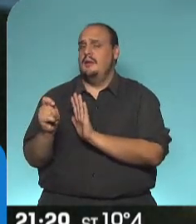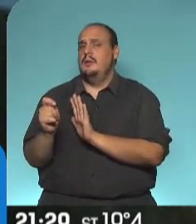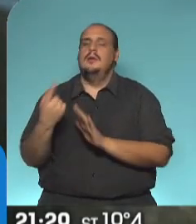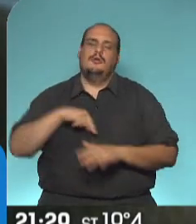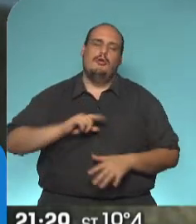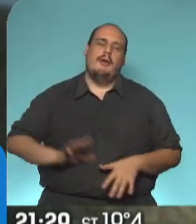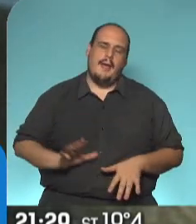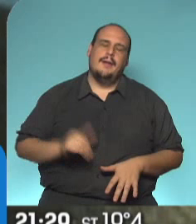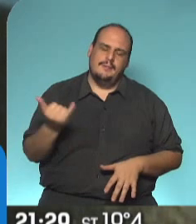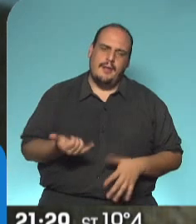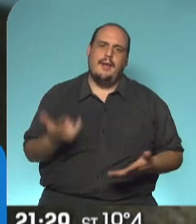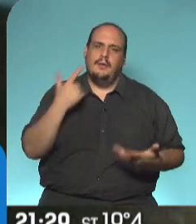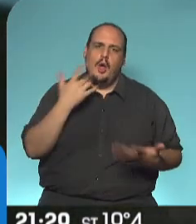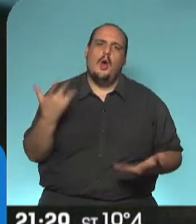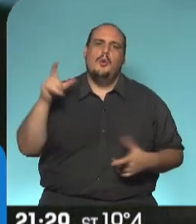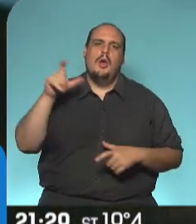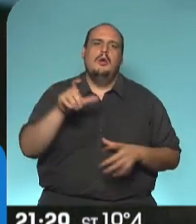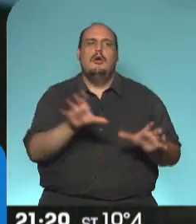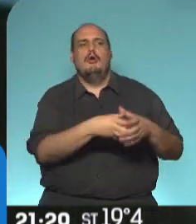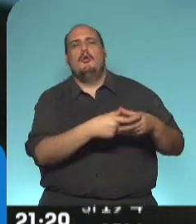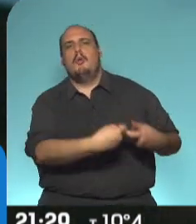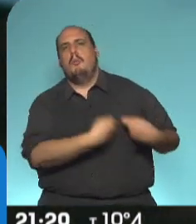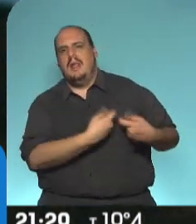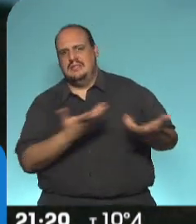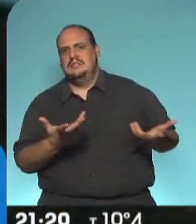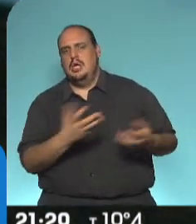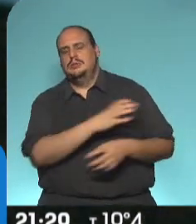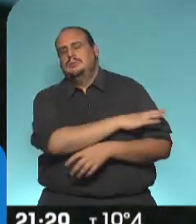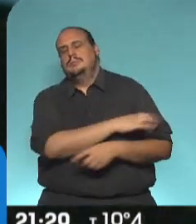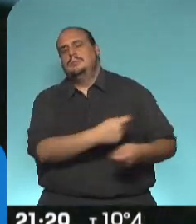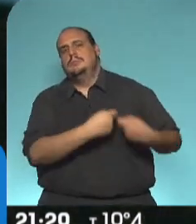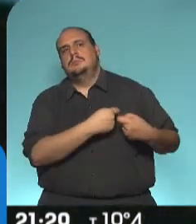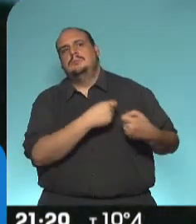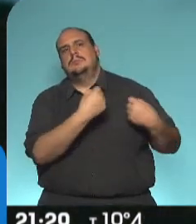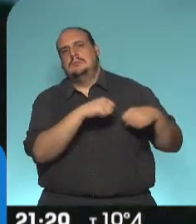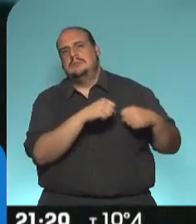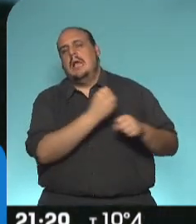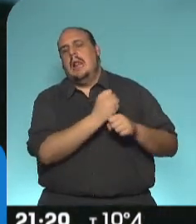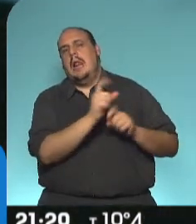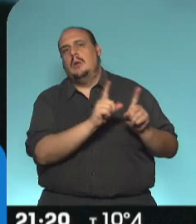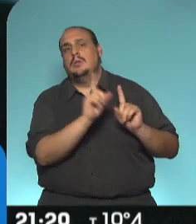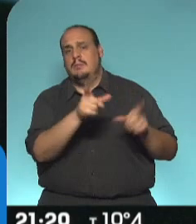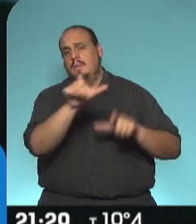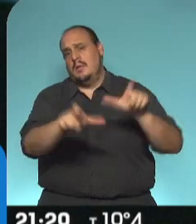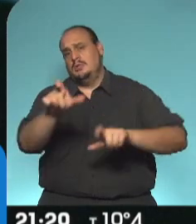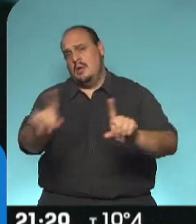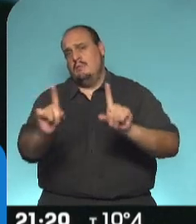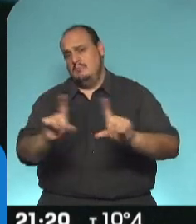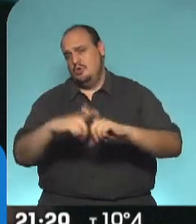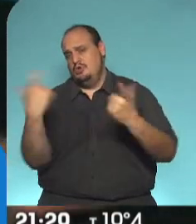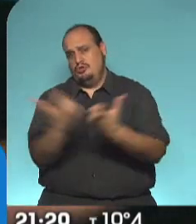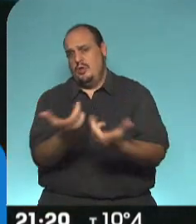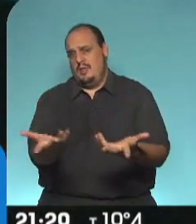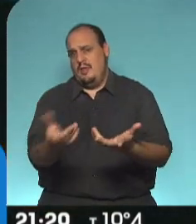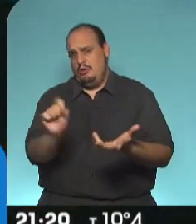nuestras ganas más allá de la presión que uno pueda sentir por parte de algunas actividades alguna partes y hasta de la gente como es ibón o de la gente